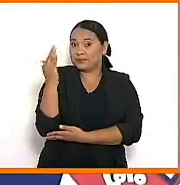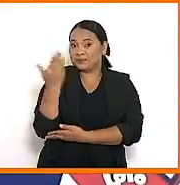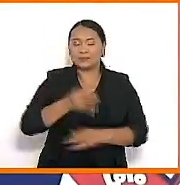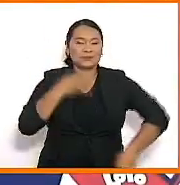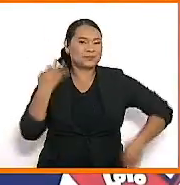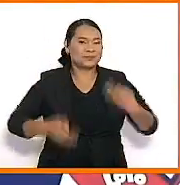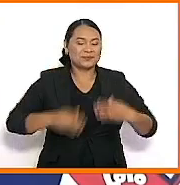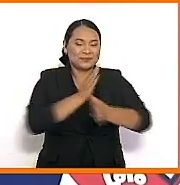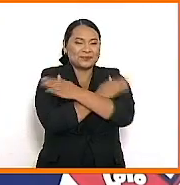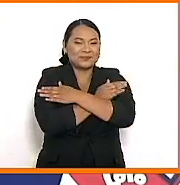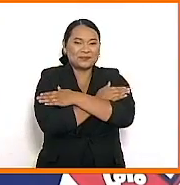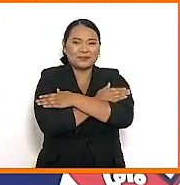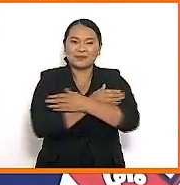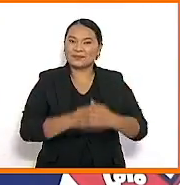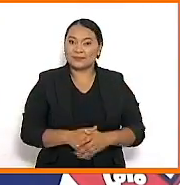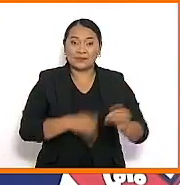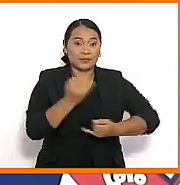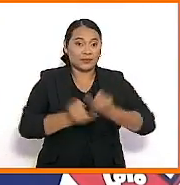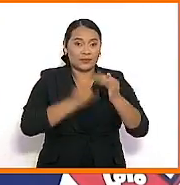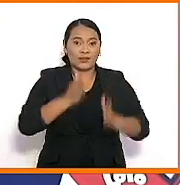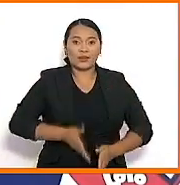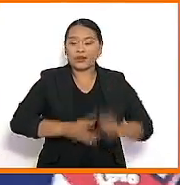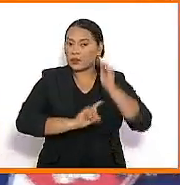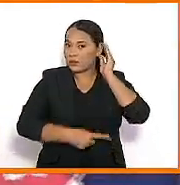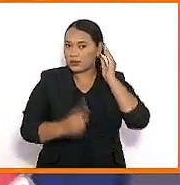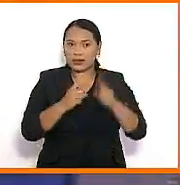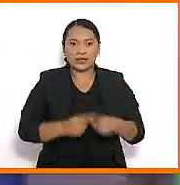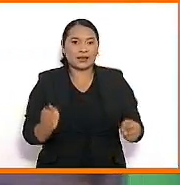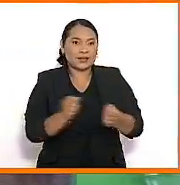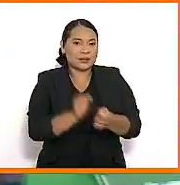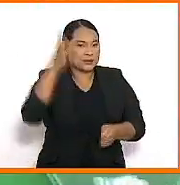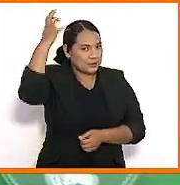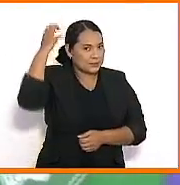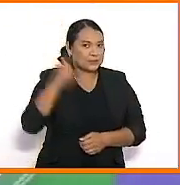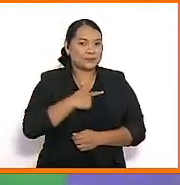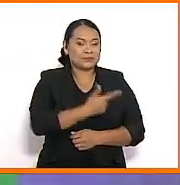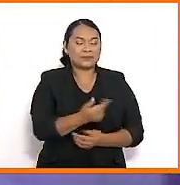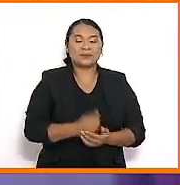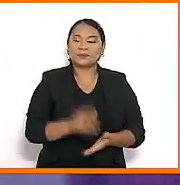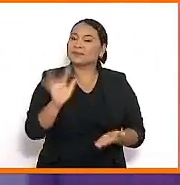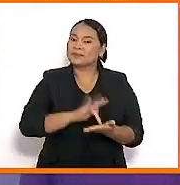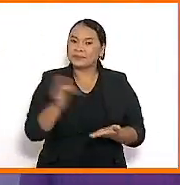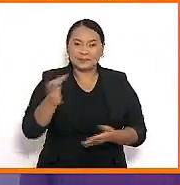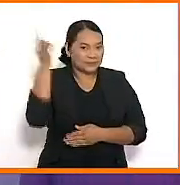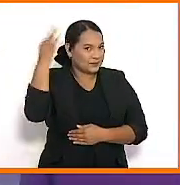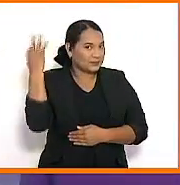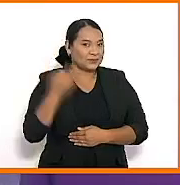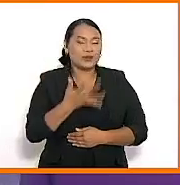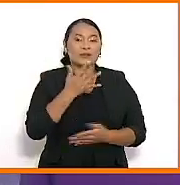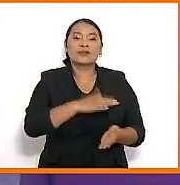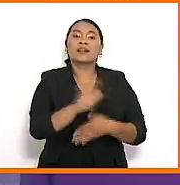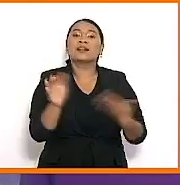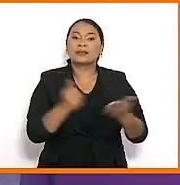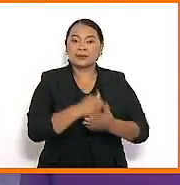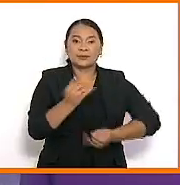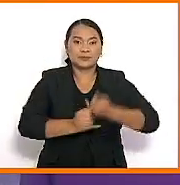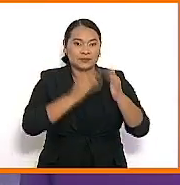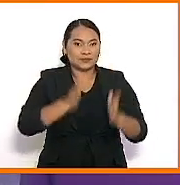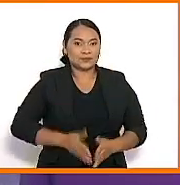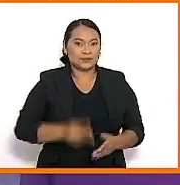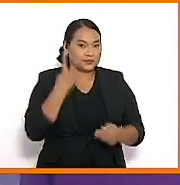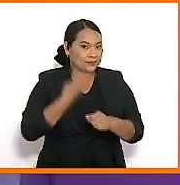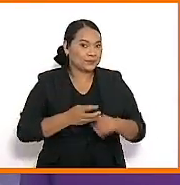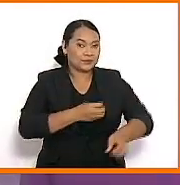a todos los ganadores. Y si eres jugador para Multi X, te dejo con Charlyn. Gracias, Francini. Te deseo muchísima suerte, querido jugador, porque se viene la esfera